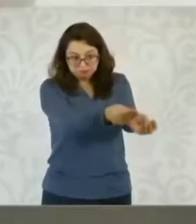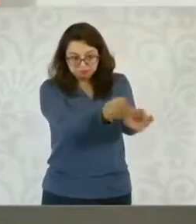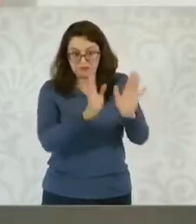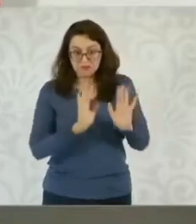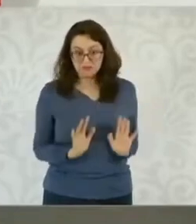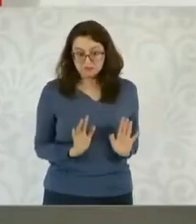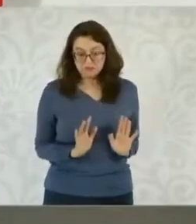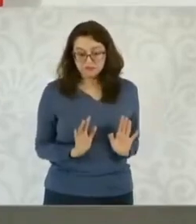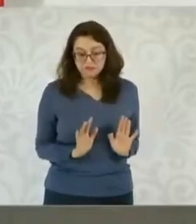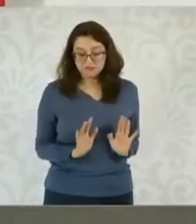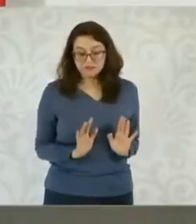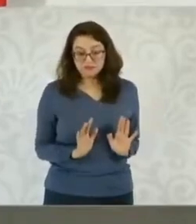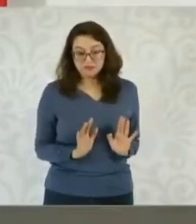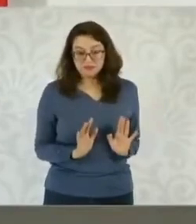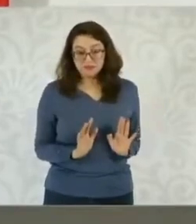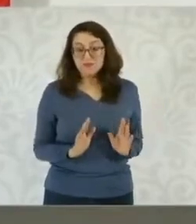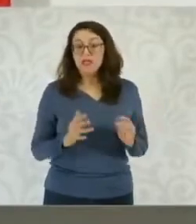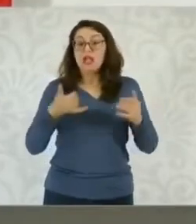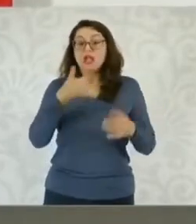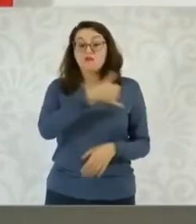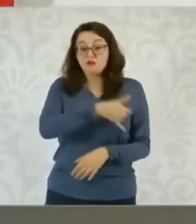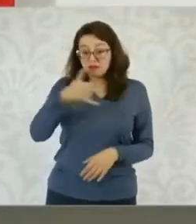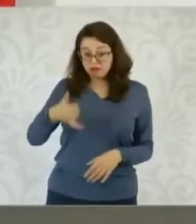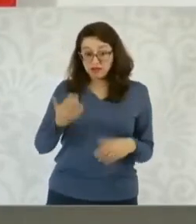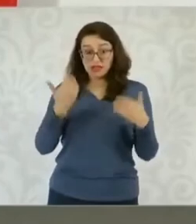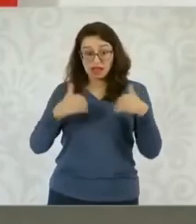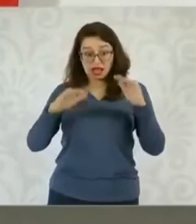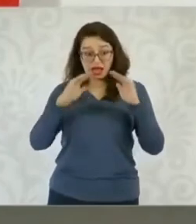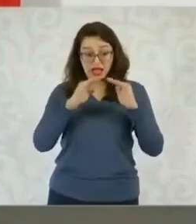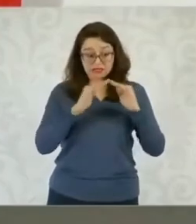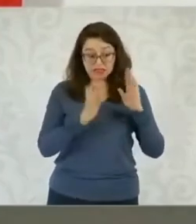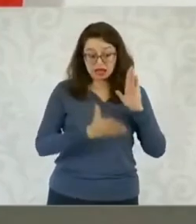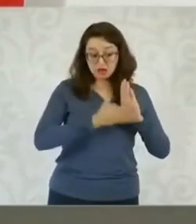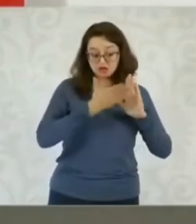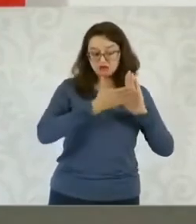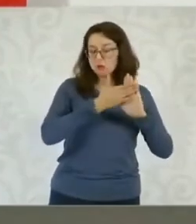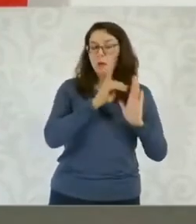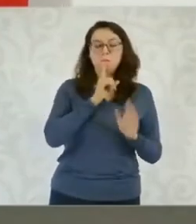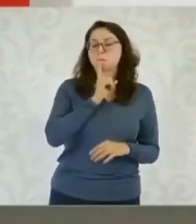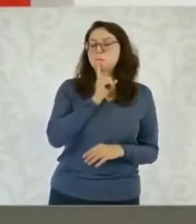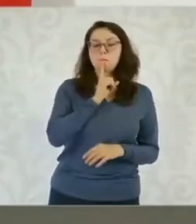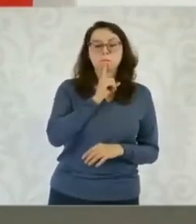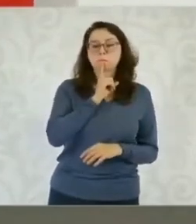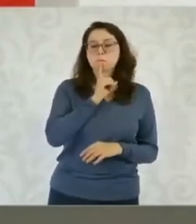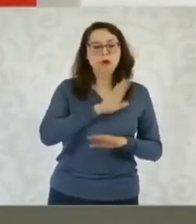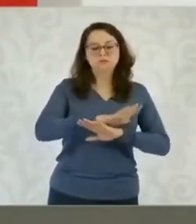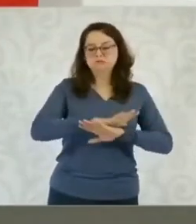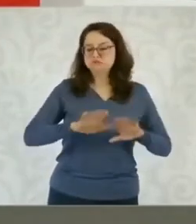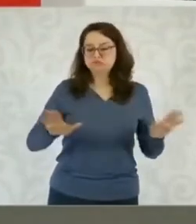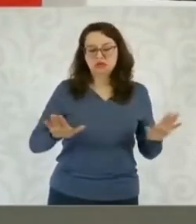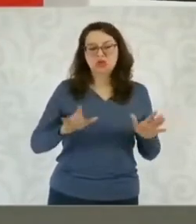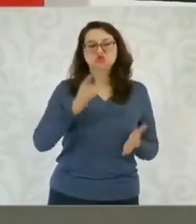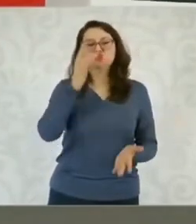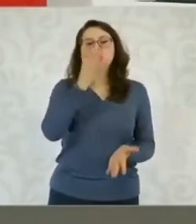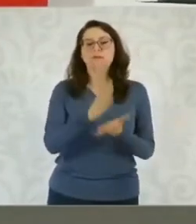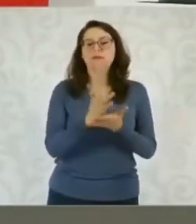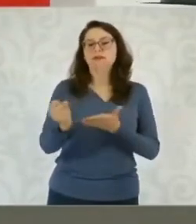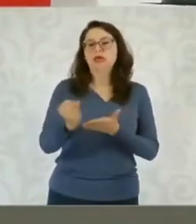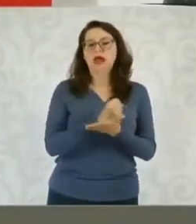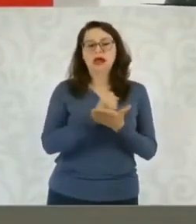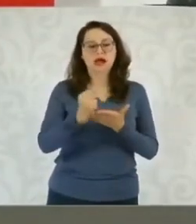dar créditos para la vivienda. Dos esquemas distintos de créditos para la vivienda